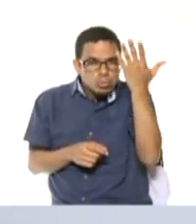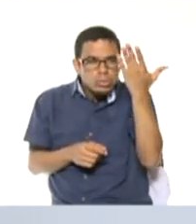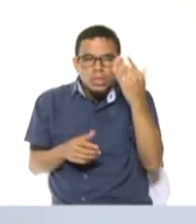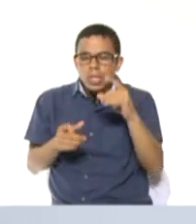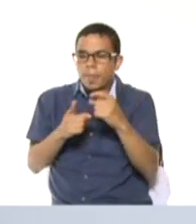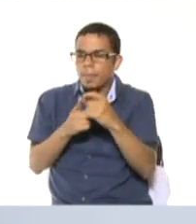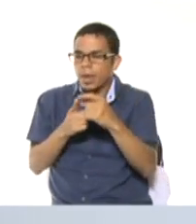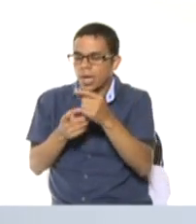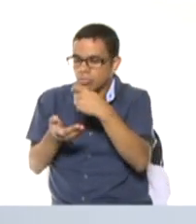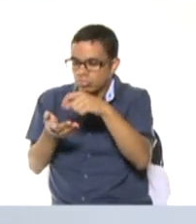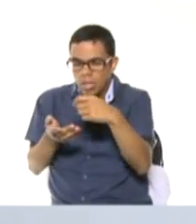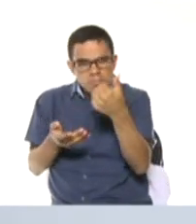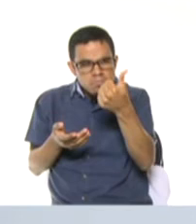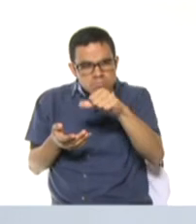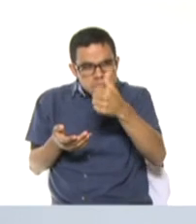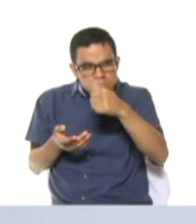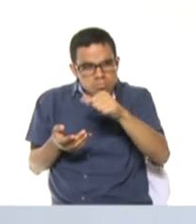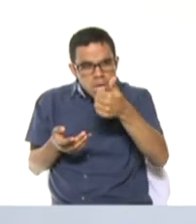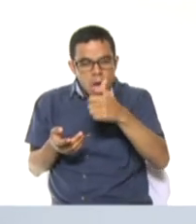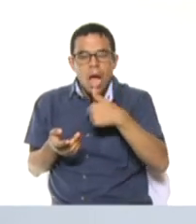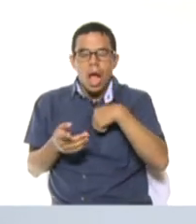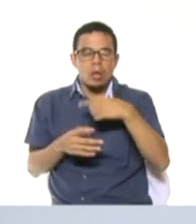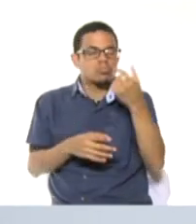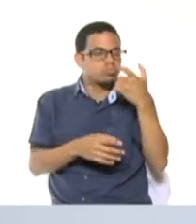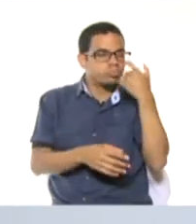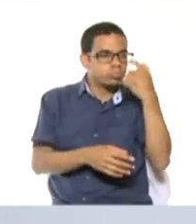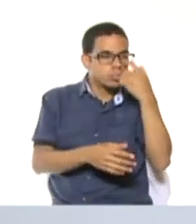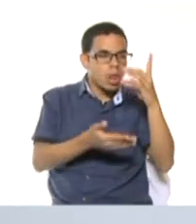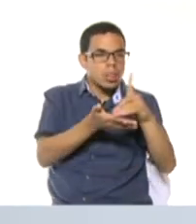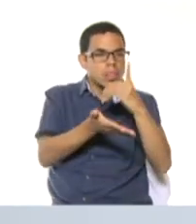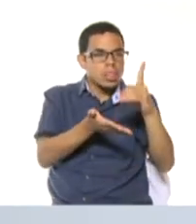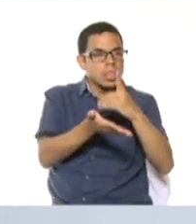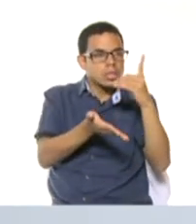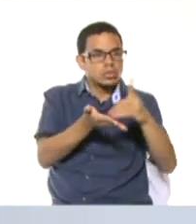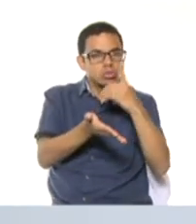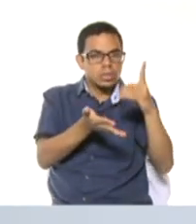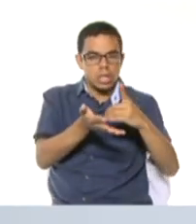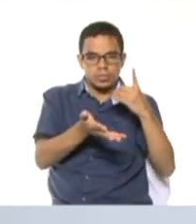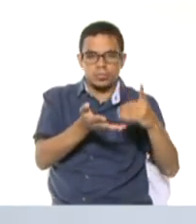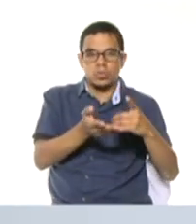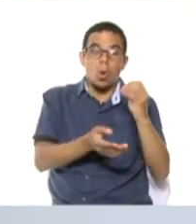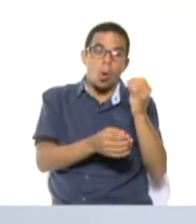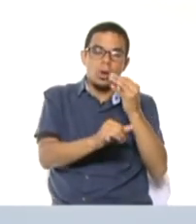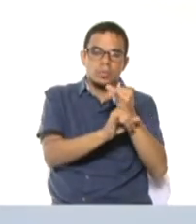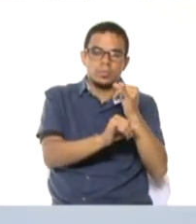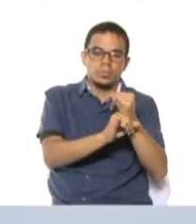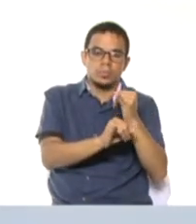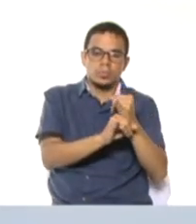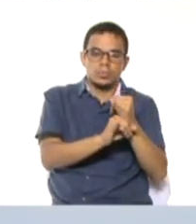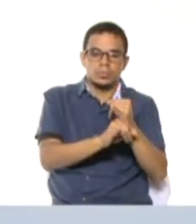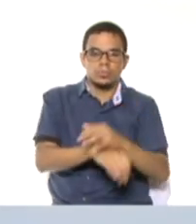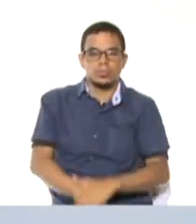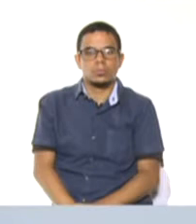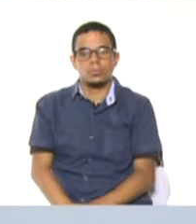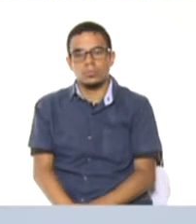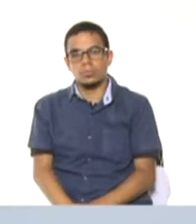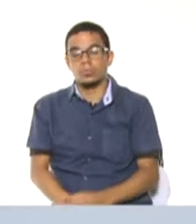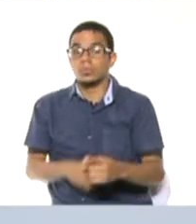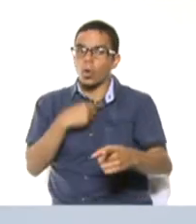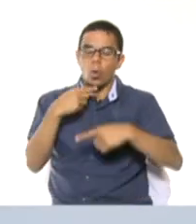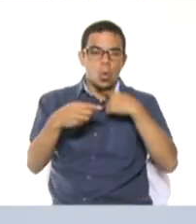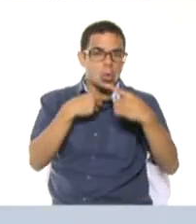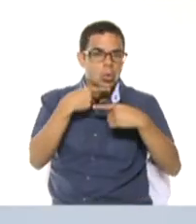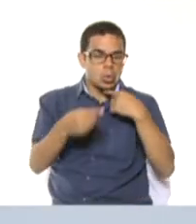esos mapas conceptuales, nosotros podemos llevar a cabo un tema determinado, utilizando